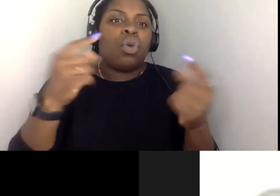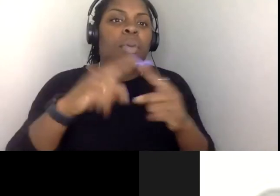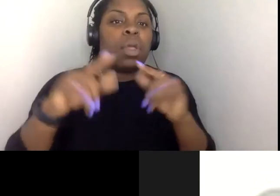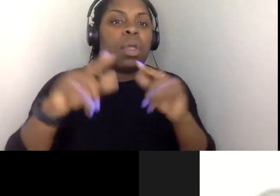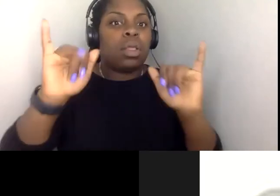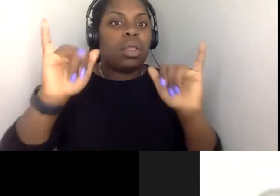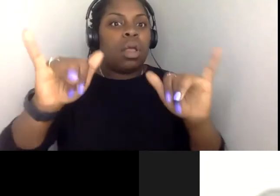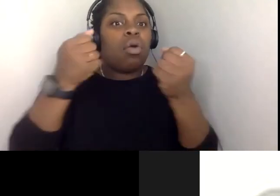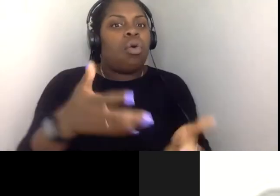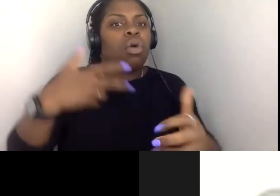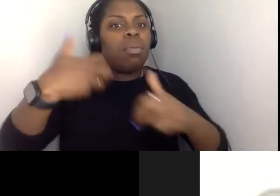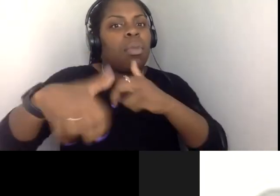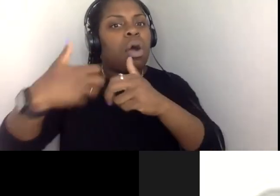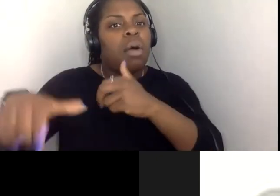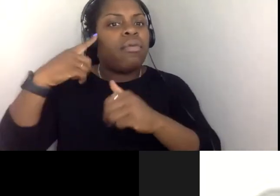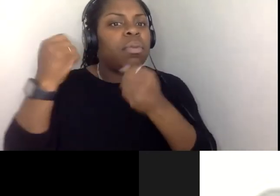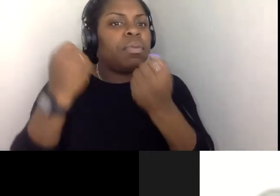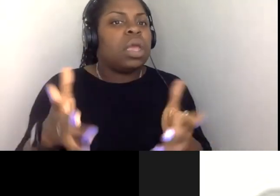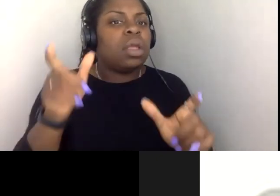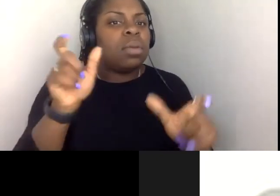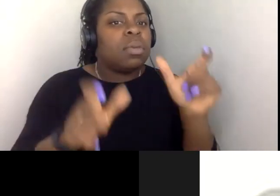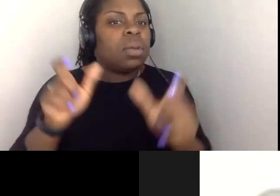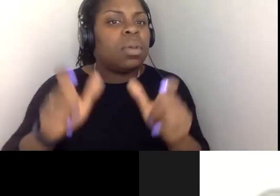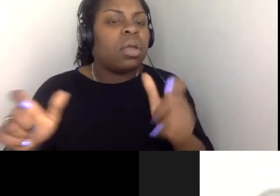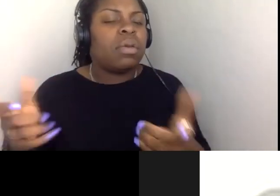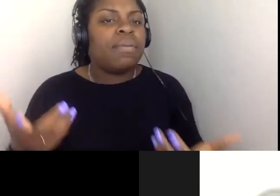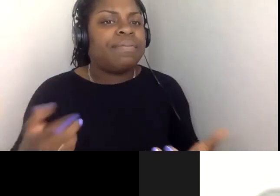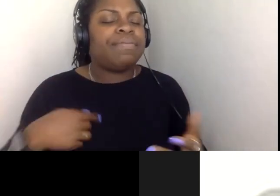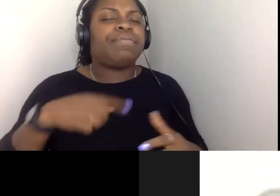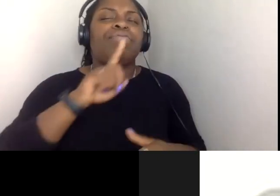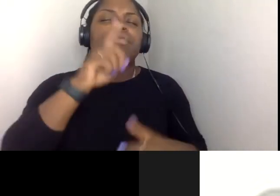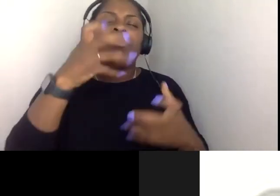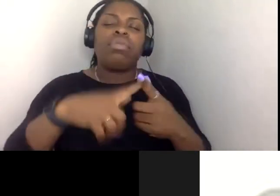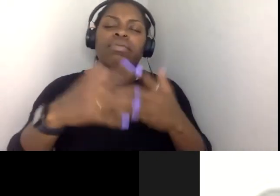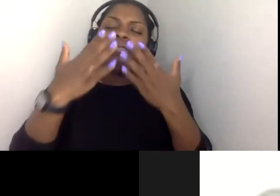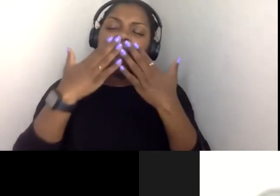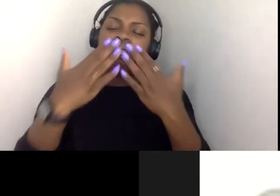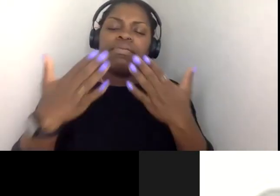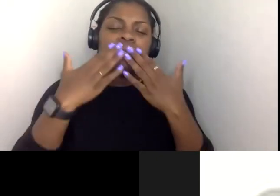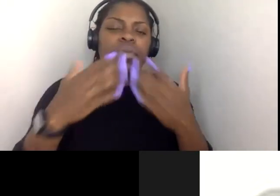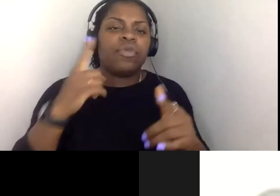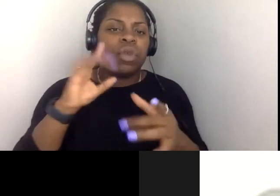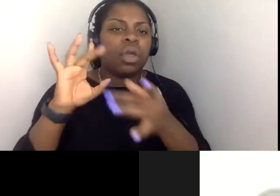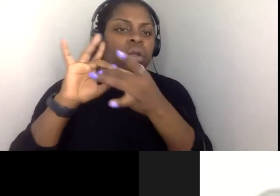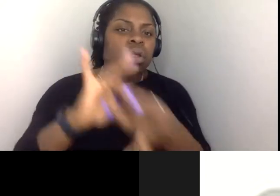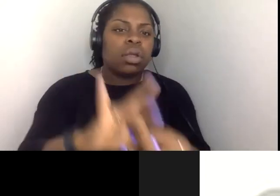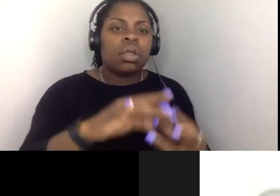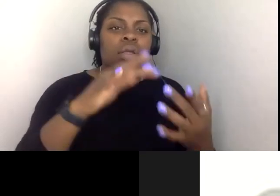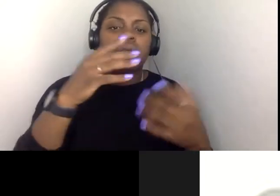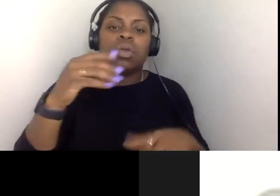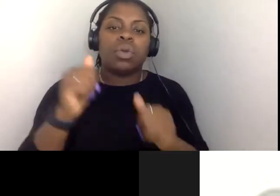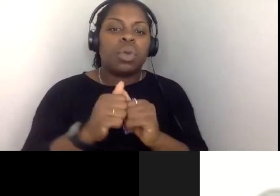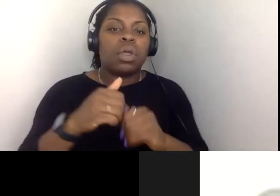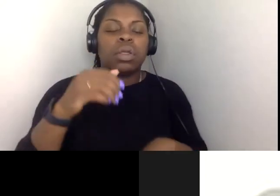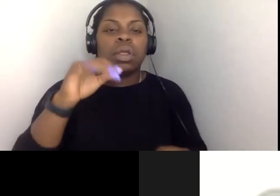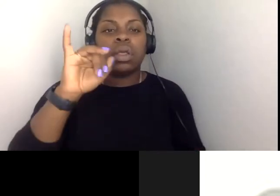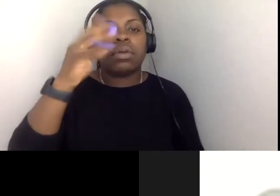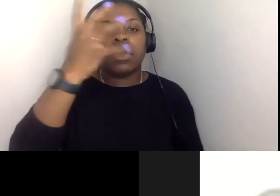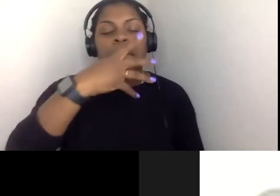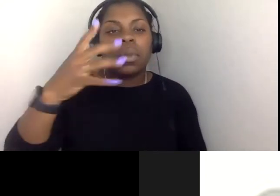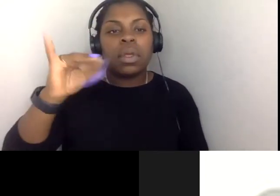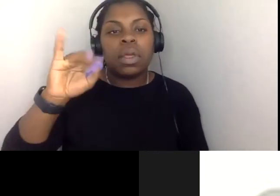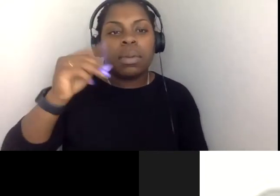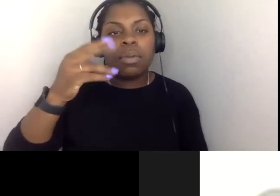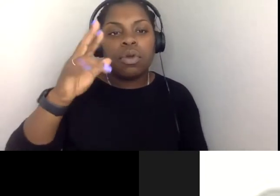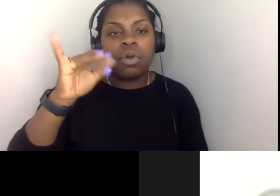es muy problemático para la mayoría de las personas. Así que yo sí quiero agradecerles a todos por conectar con